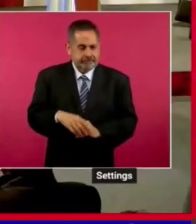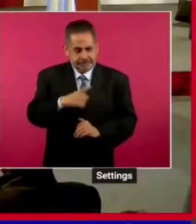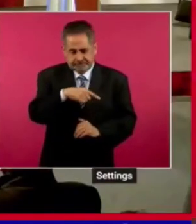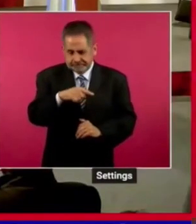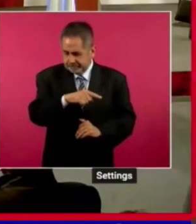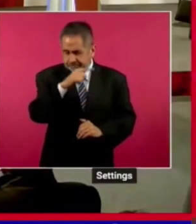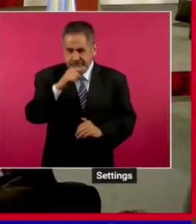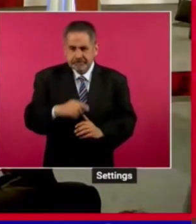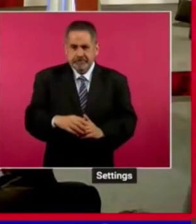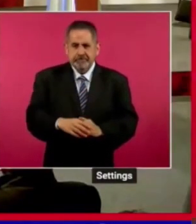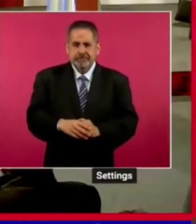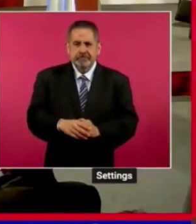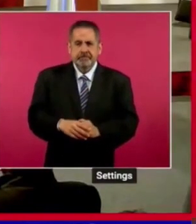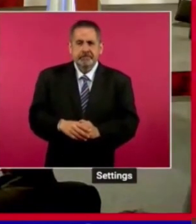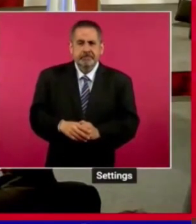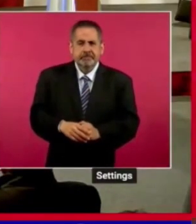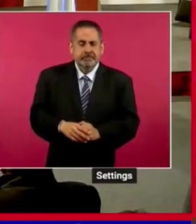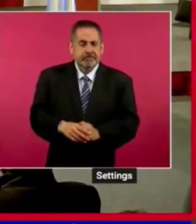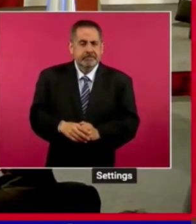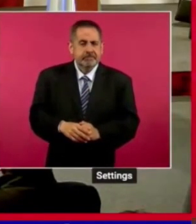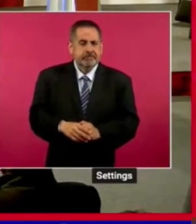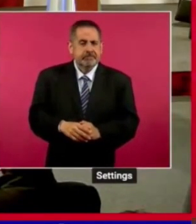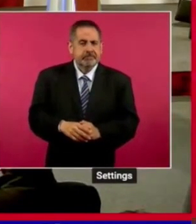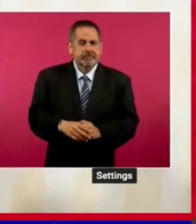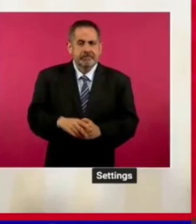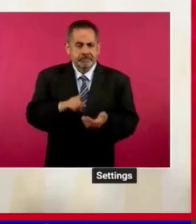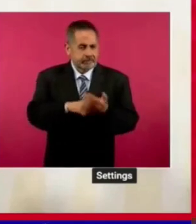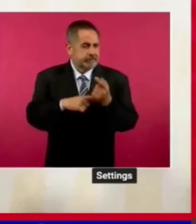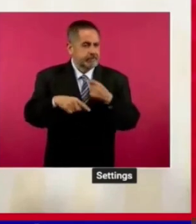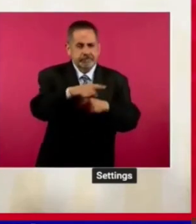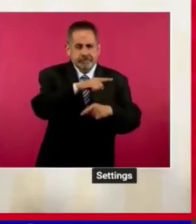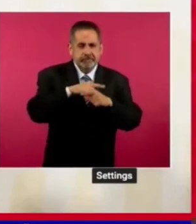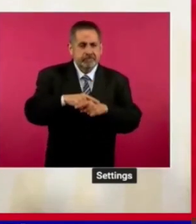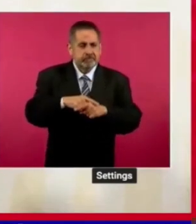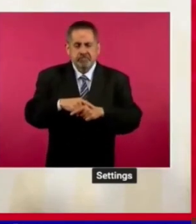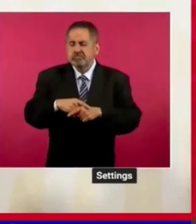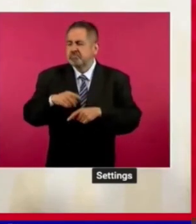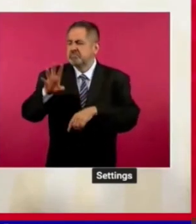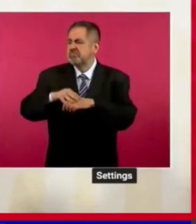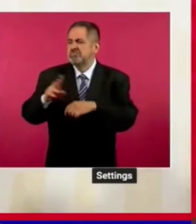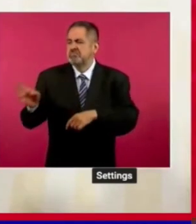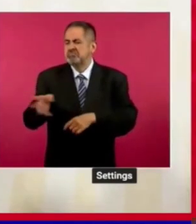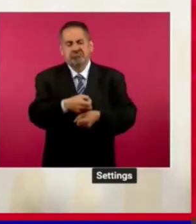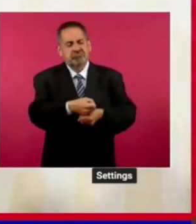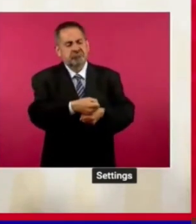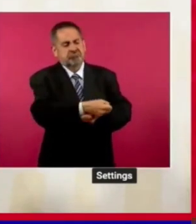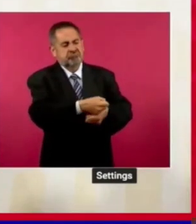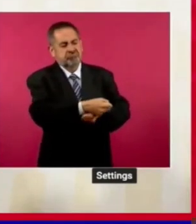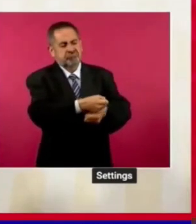Ellos eran los que permitían la tortura.